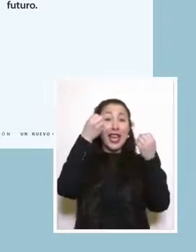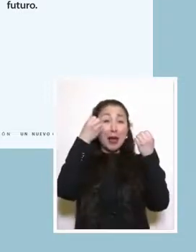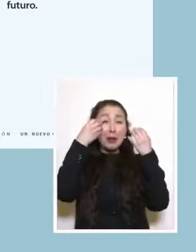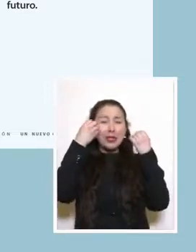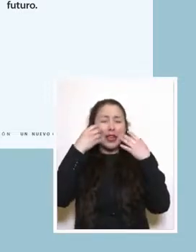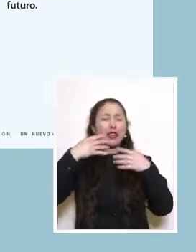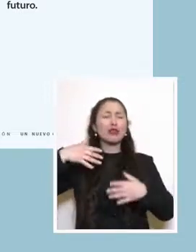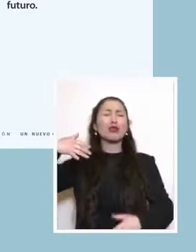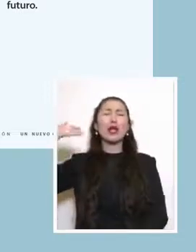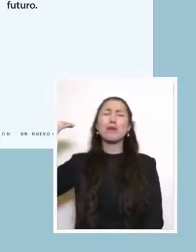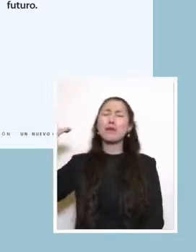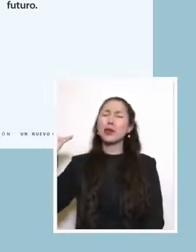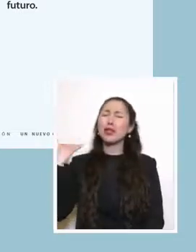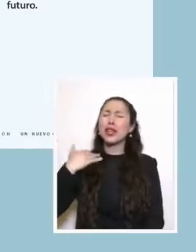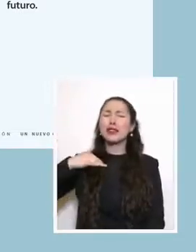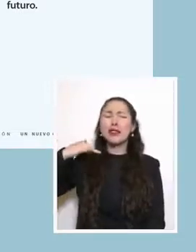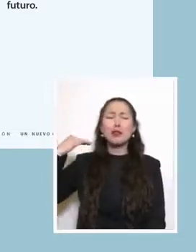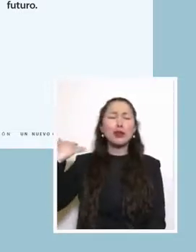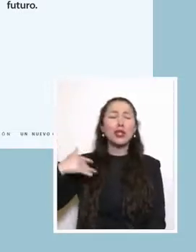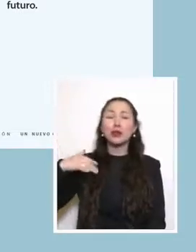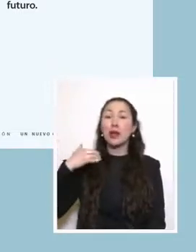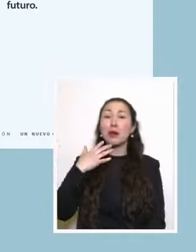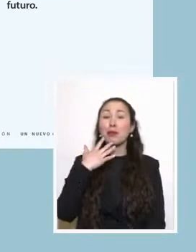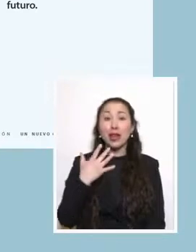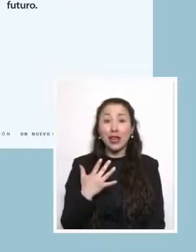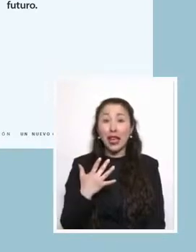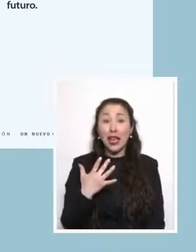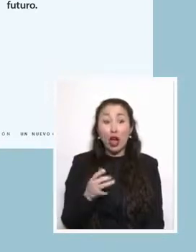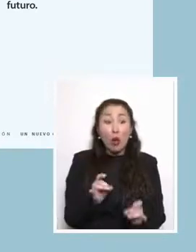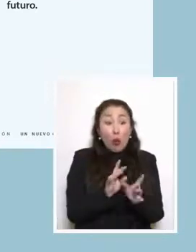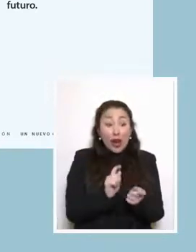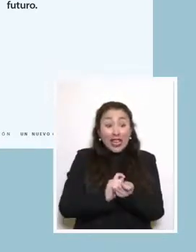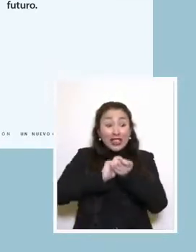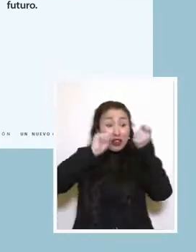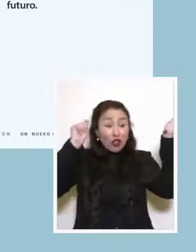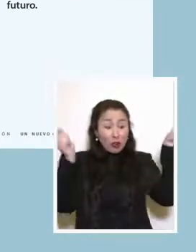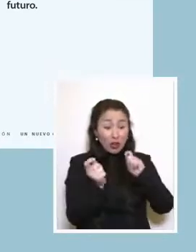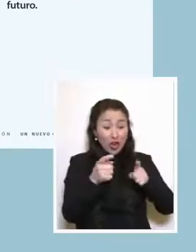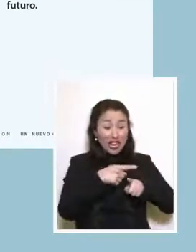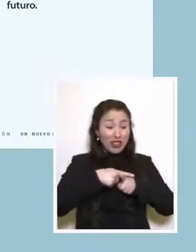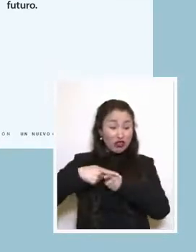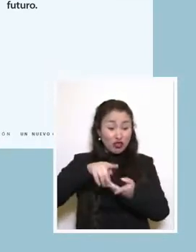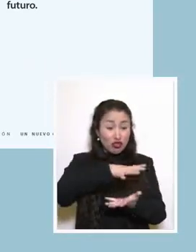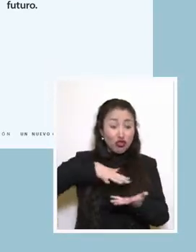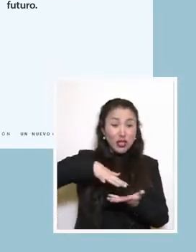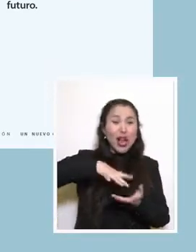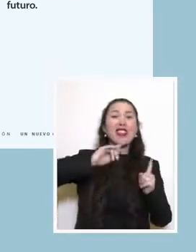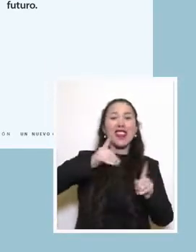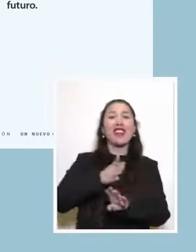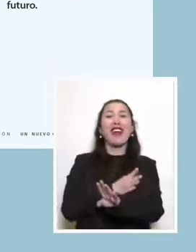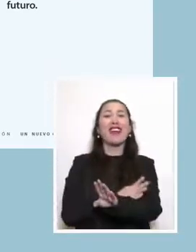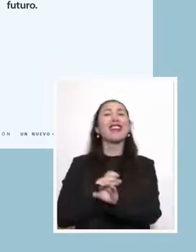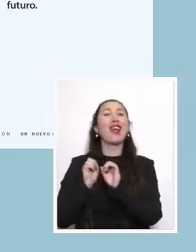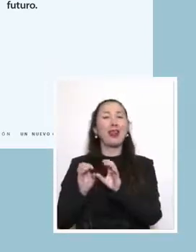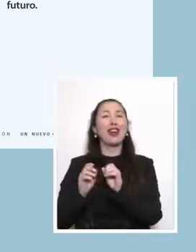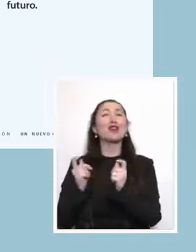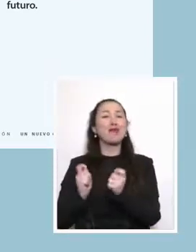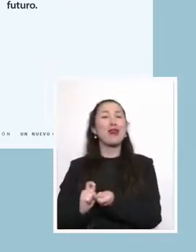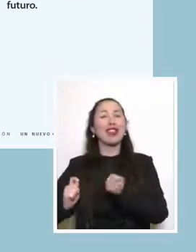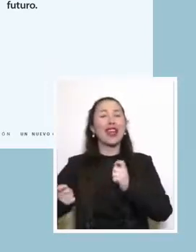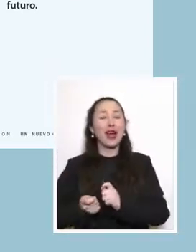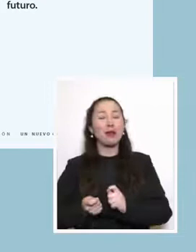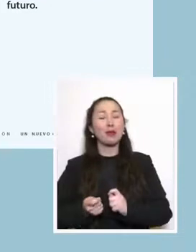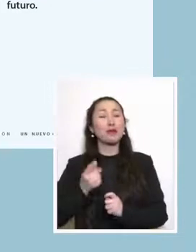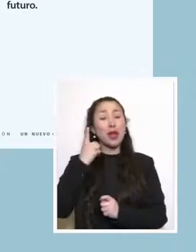suma importancia para poder forjar cualquier transformación social. Pero hoy, La manera como